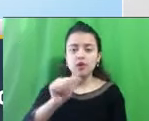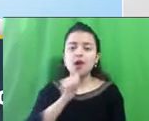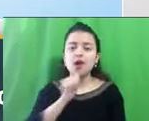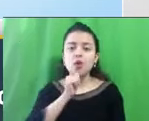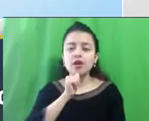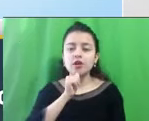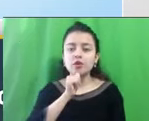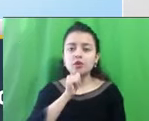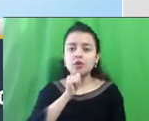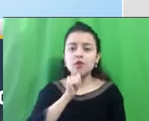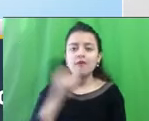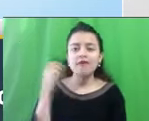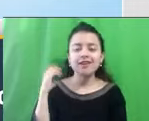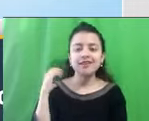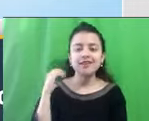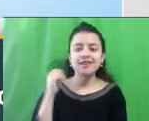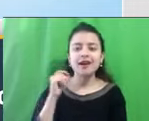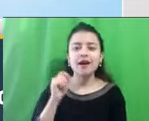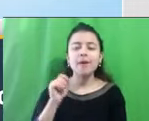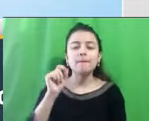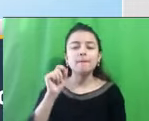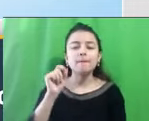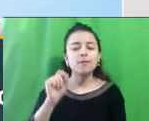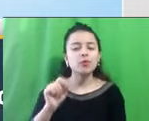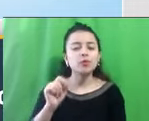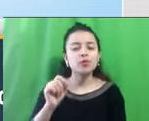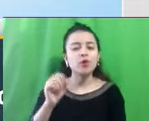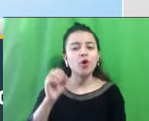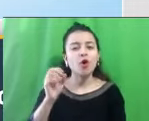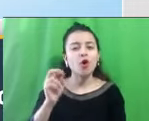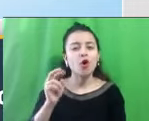tecnología@acueductofacatativa.gob.co o a través de la página. Muchas gracias.